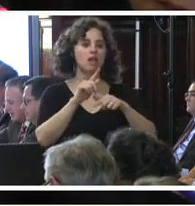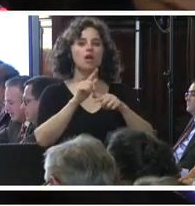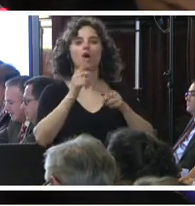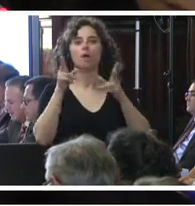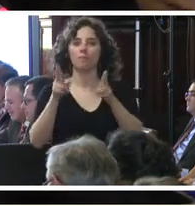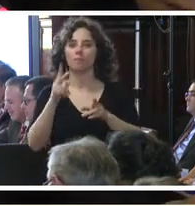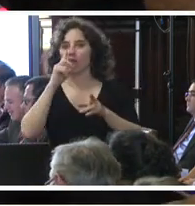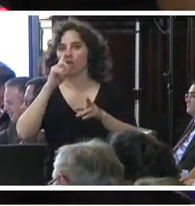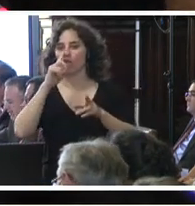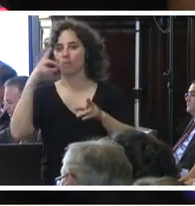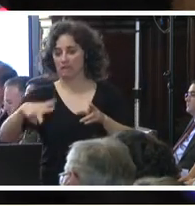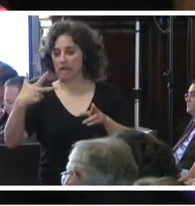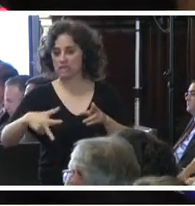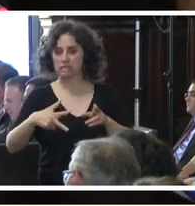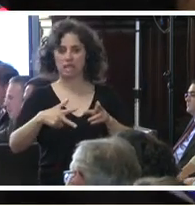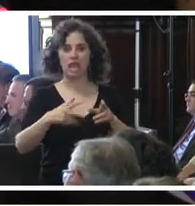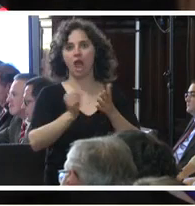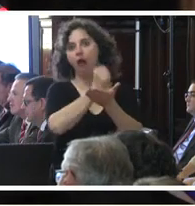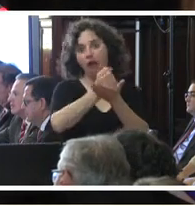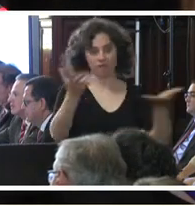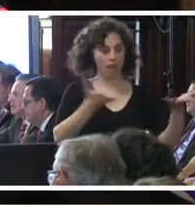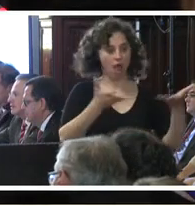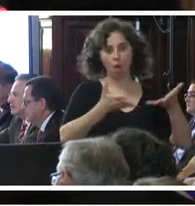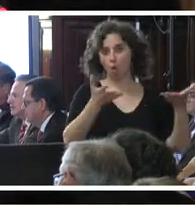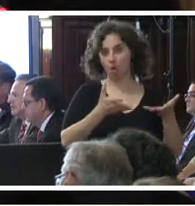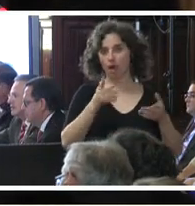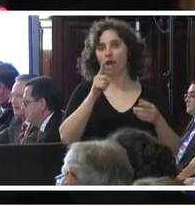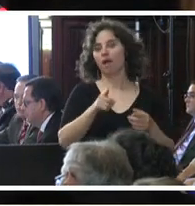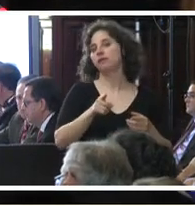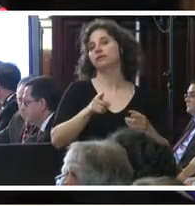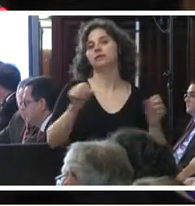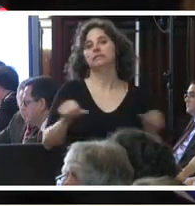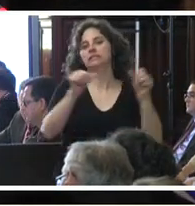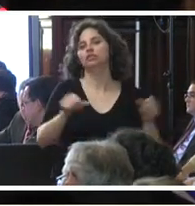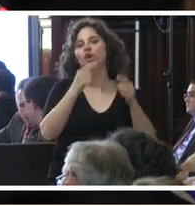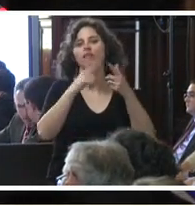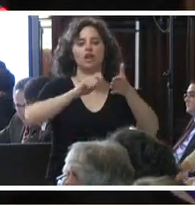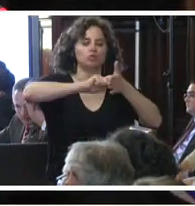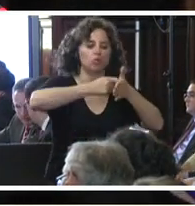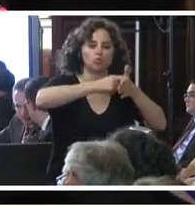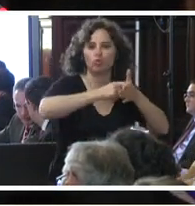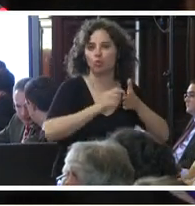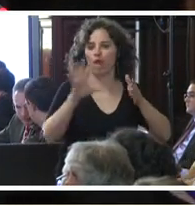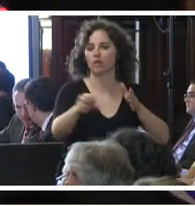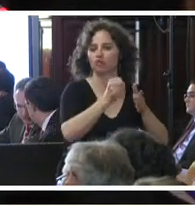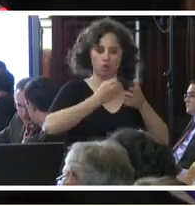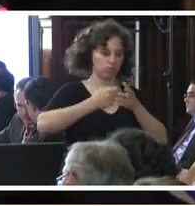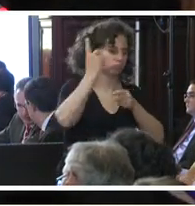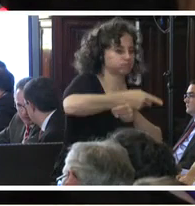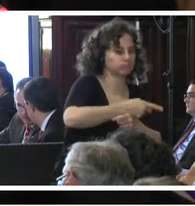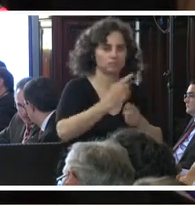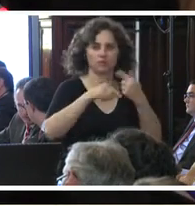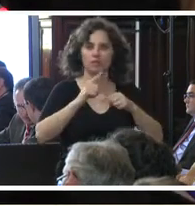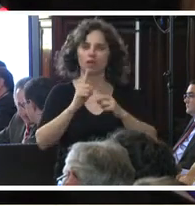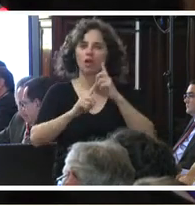el periodo 2013, tentativamente a la fecha, han realizado acciones de tortura, detenciones arbitrarias, entre